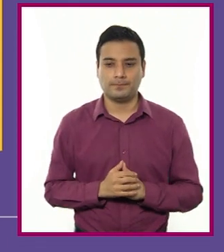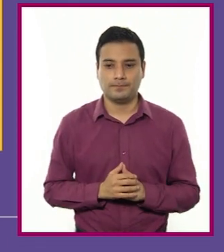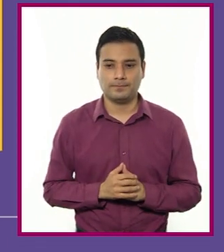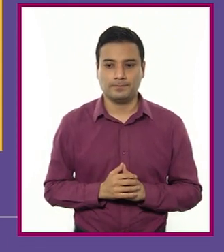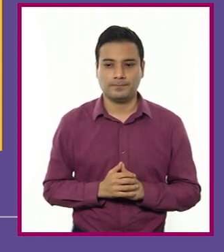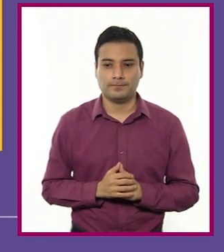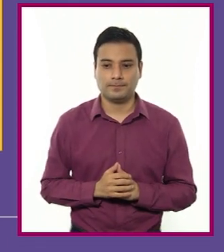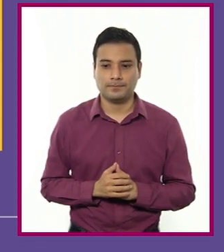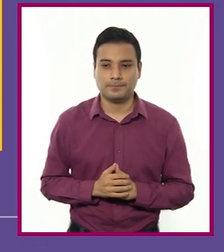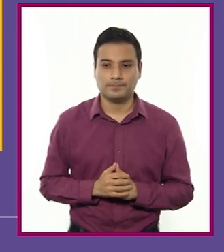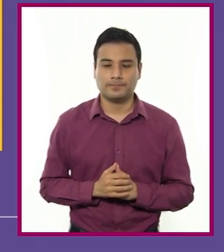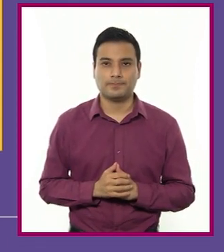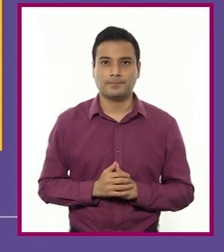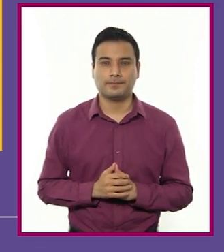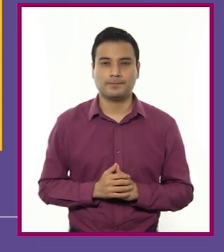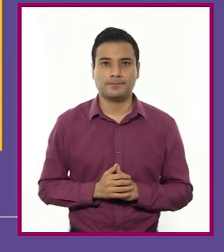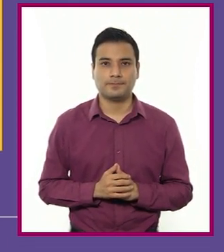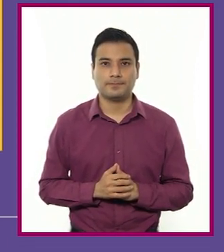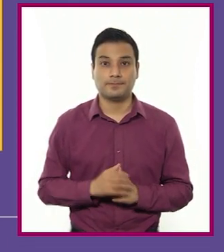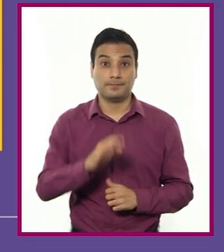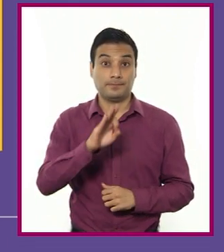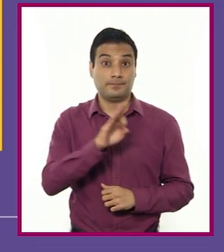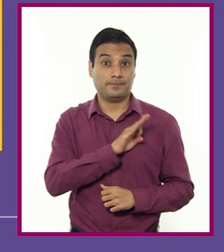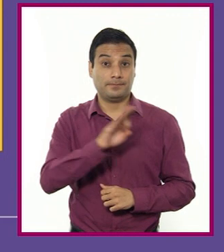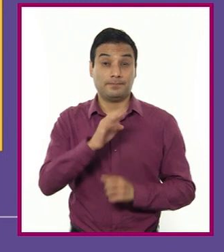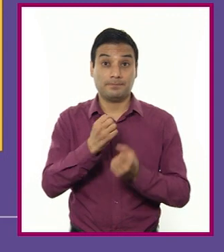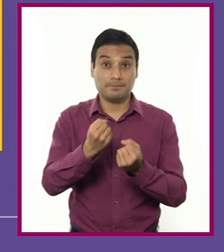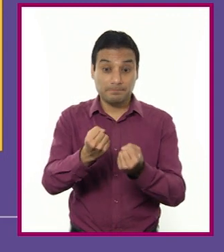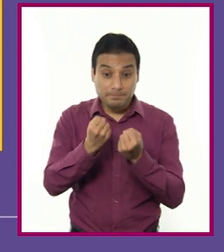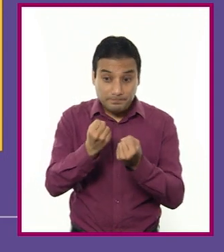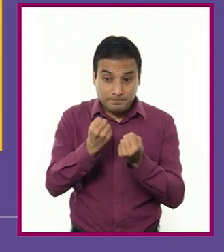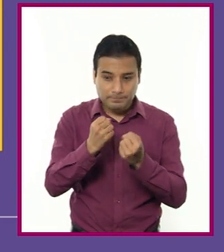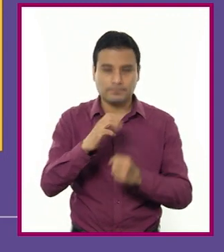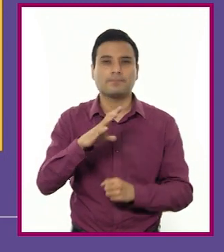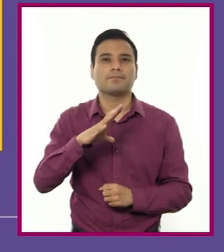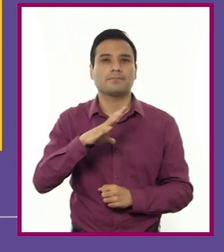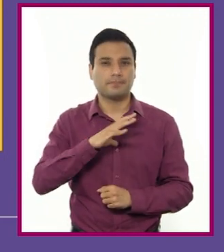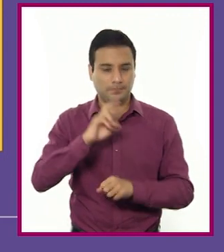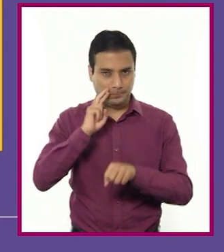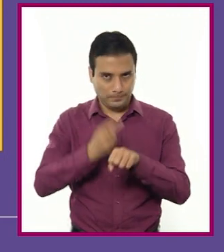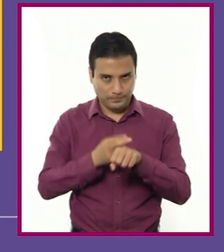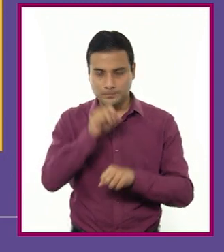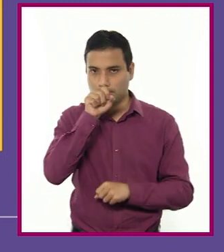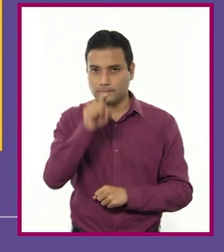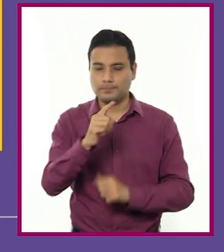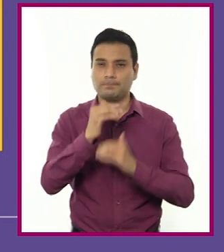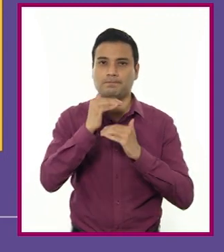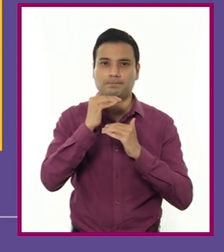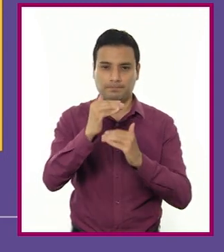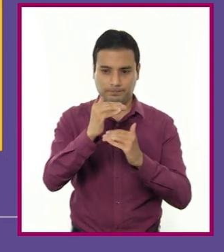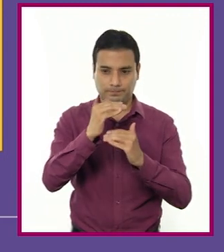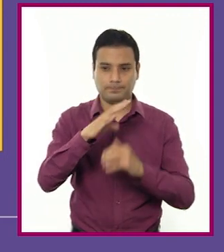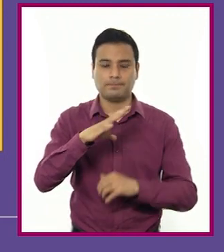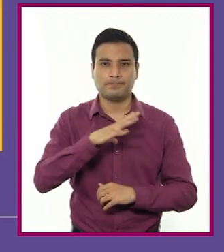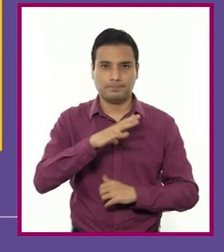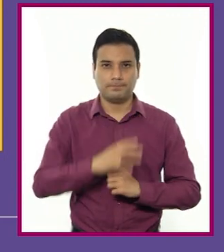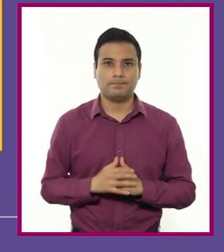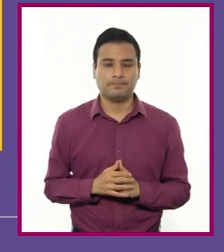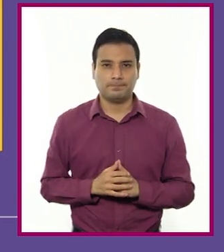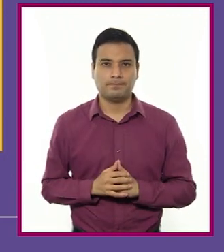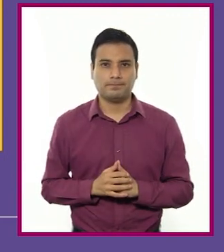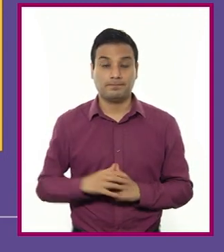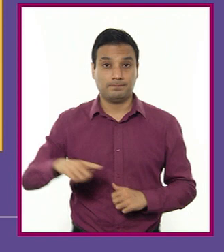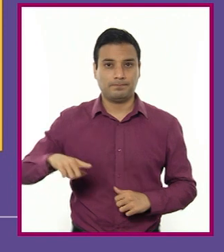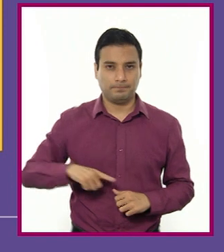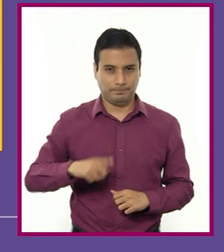límites en el ejercicio del poder, así como obligaciones de las autoridades para garantizar los derechos